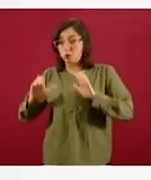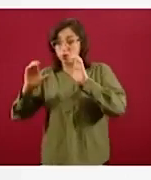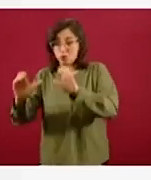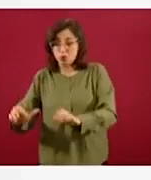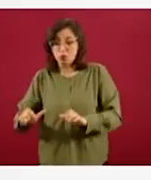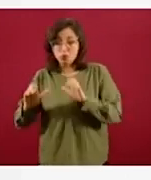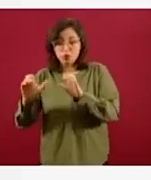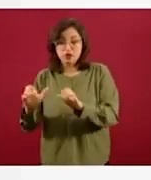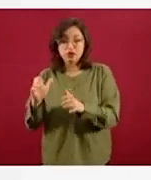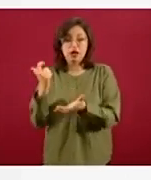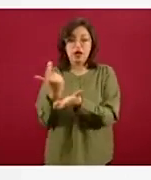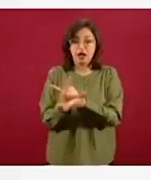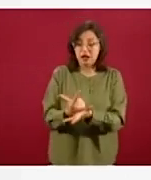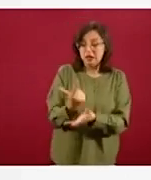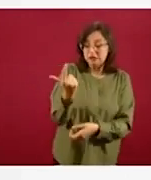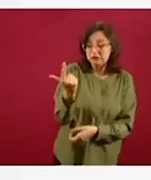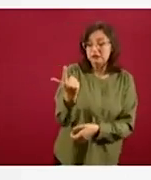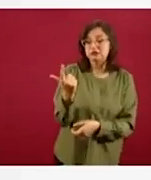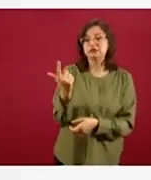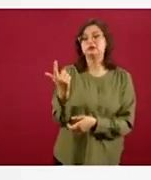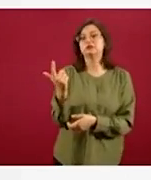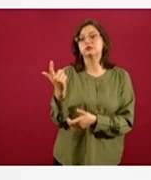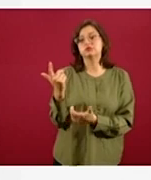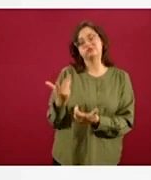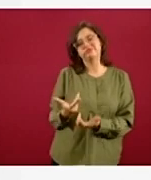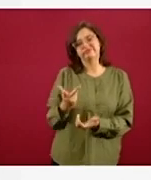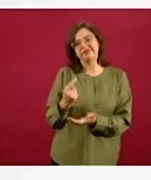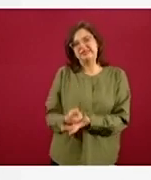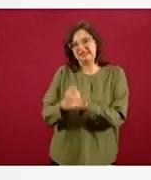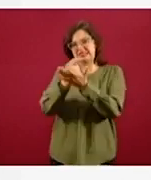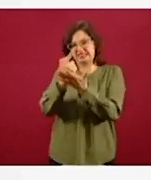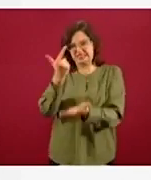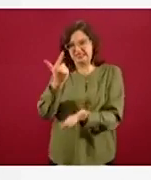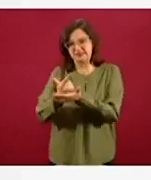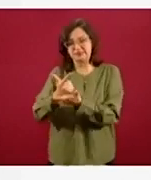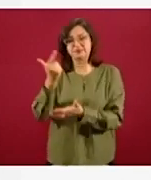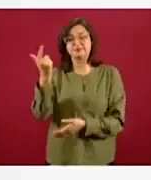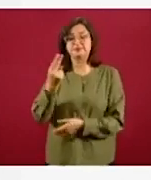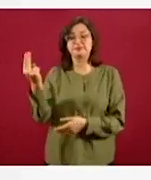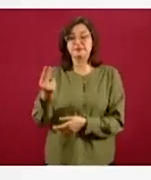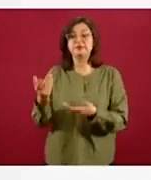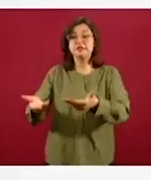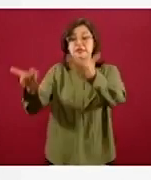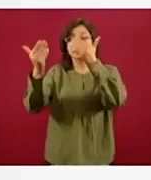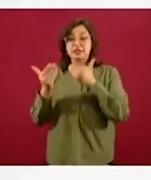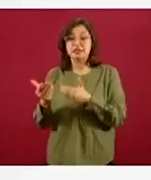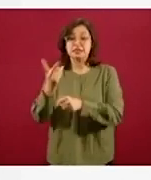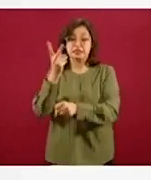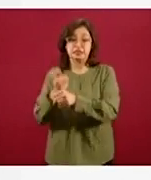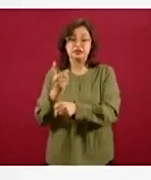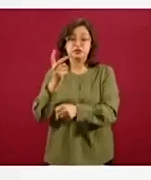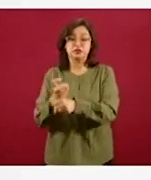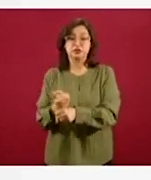paciente en estado crítico, es decir, cuidados intensivos. En una segunda fase,